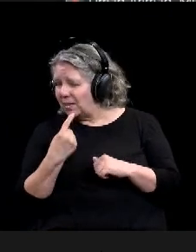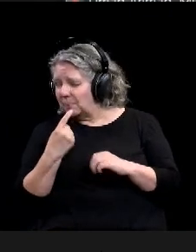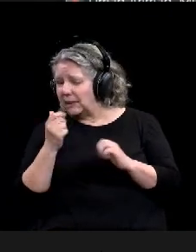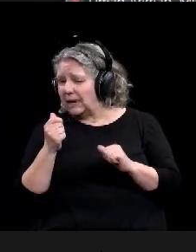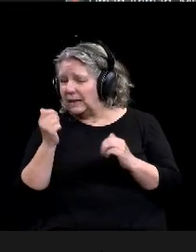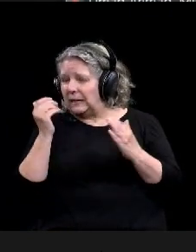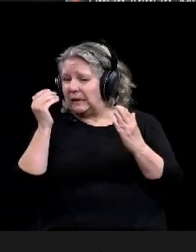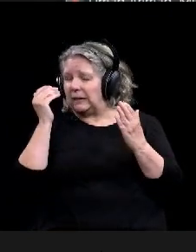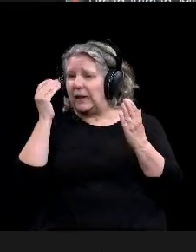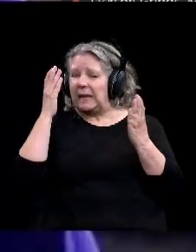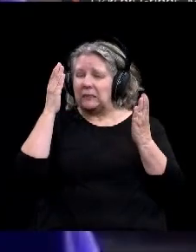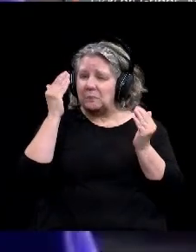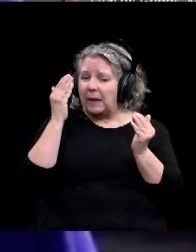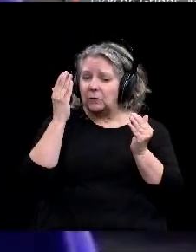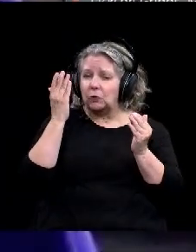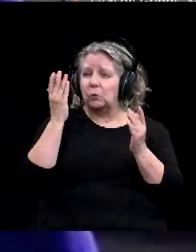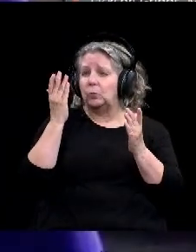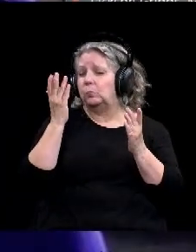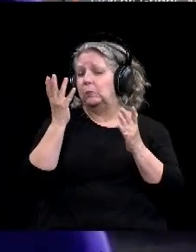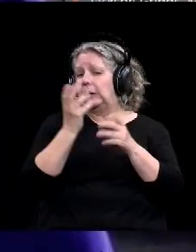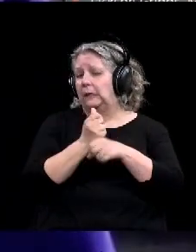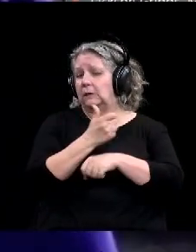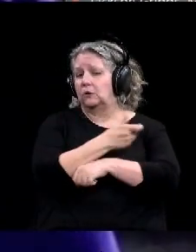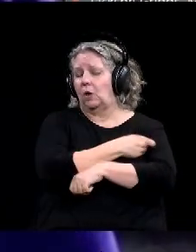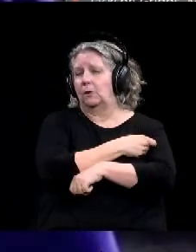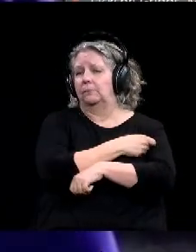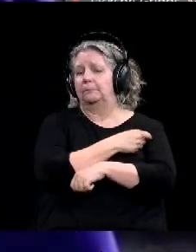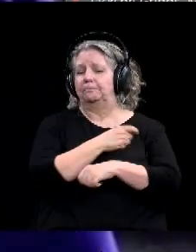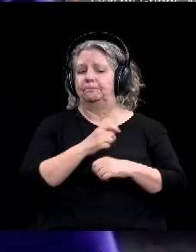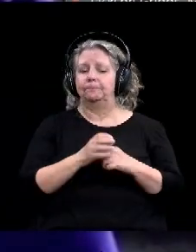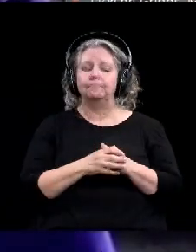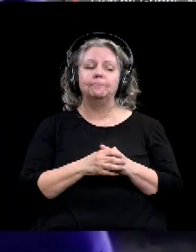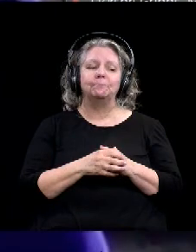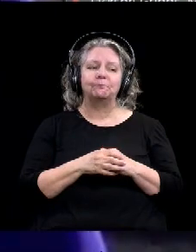cuándo van a recibir estas vacunas